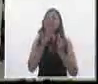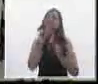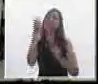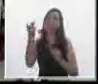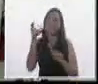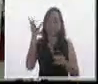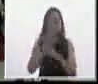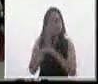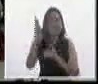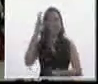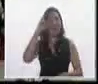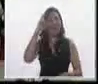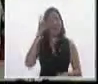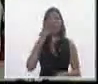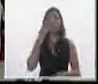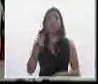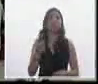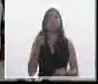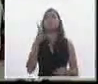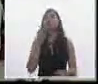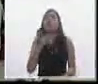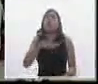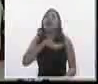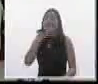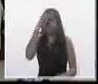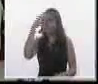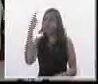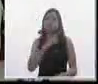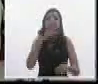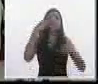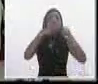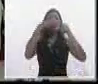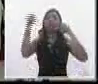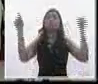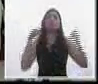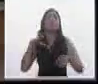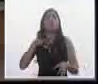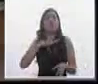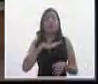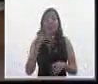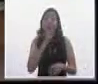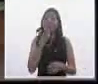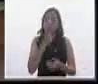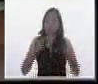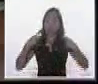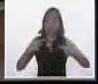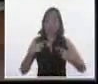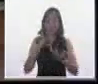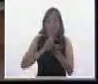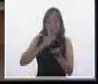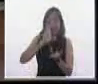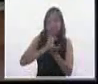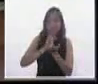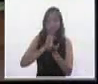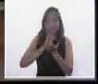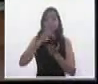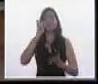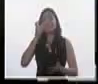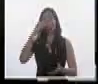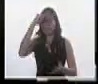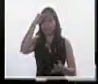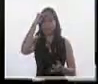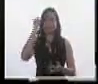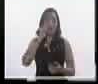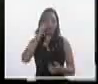obviamente no no se respetan en todos los ámbitos No sí cuando hablamos de personas con discapacidad el pensamiento